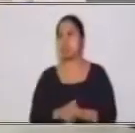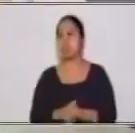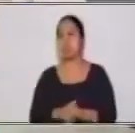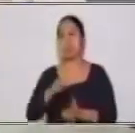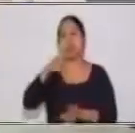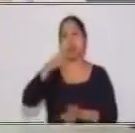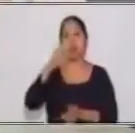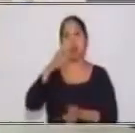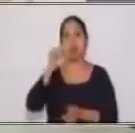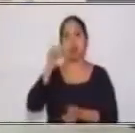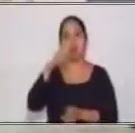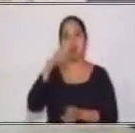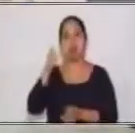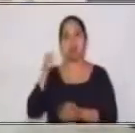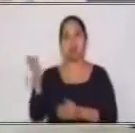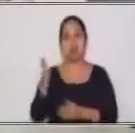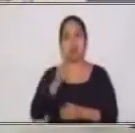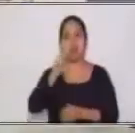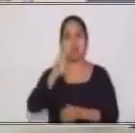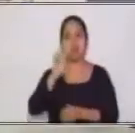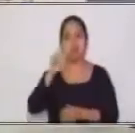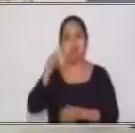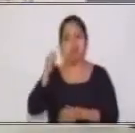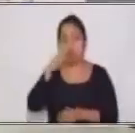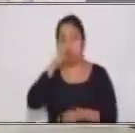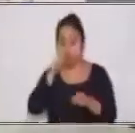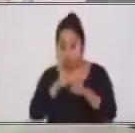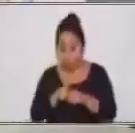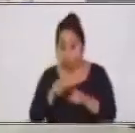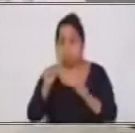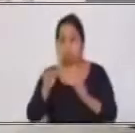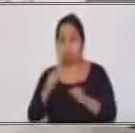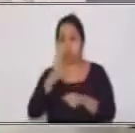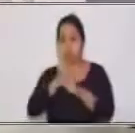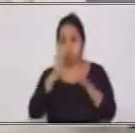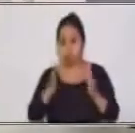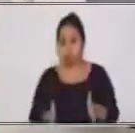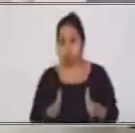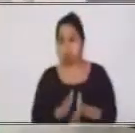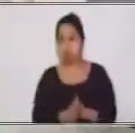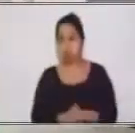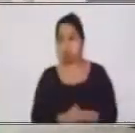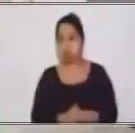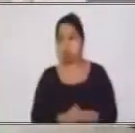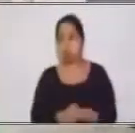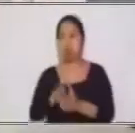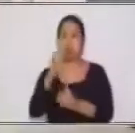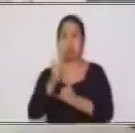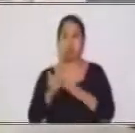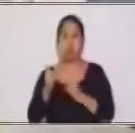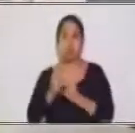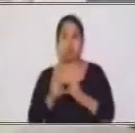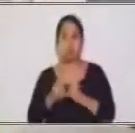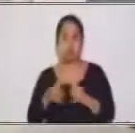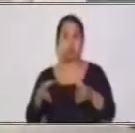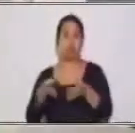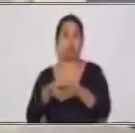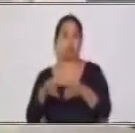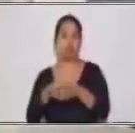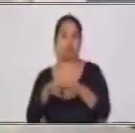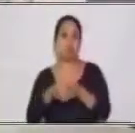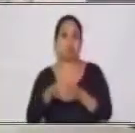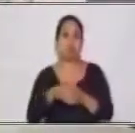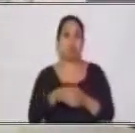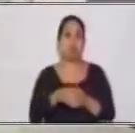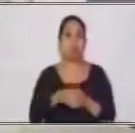David Vela, siendo ellos también guatemaltecos. Y por último, que sería la generación del 30, pero sí, antes